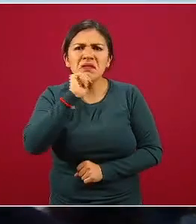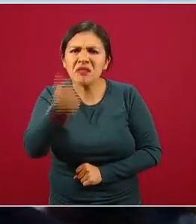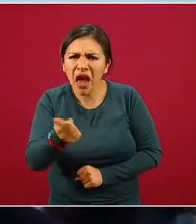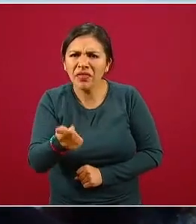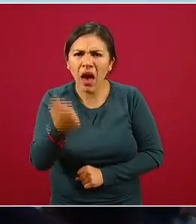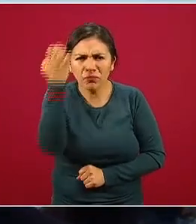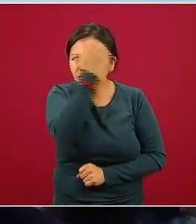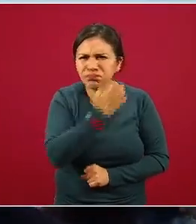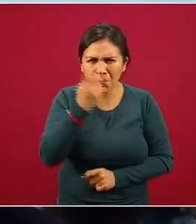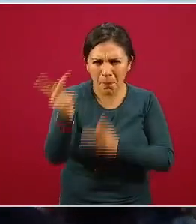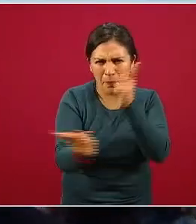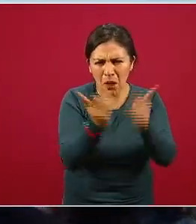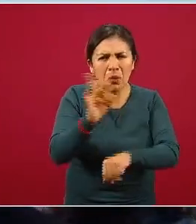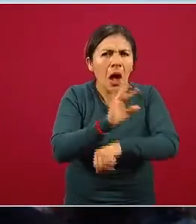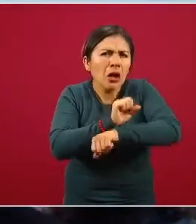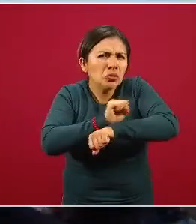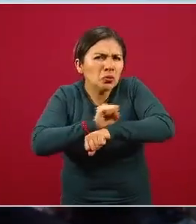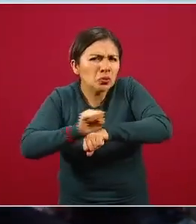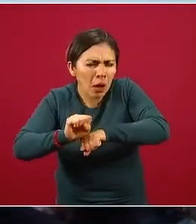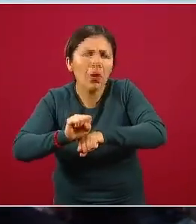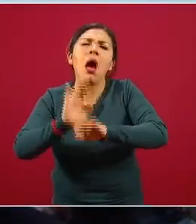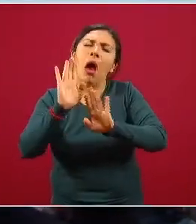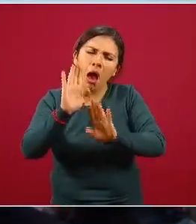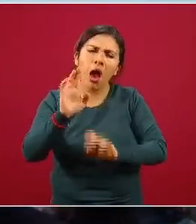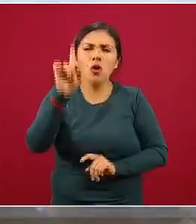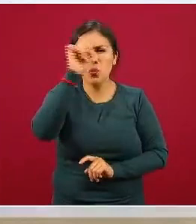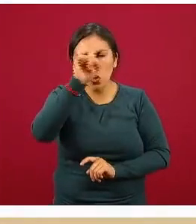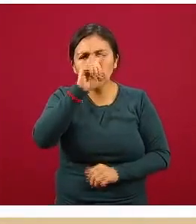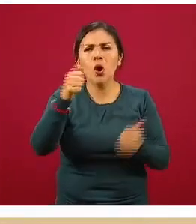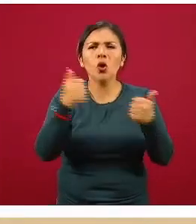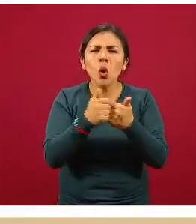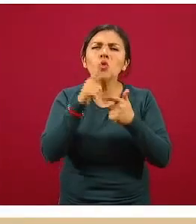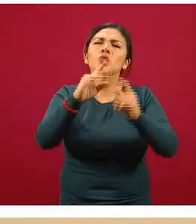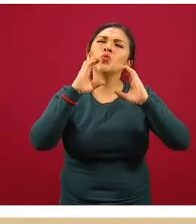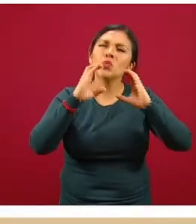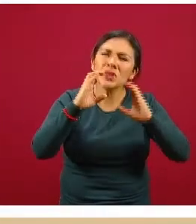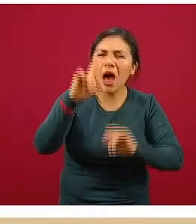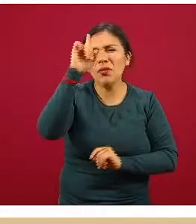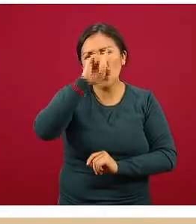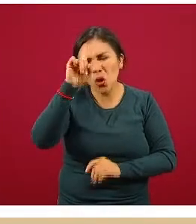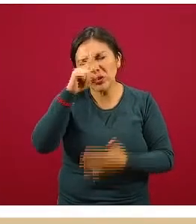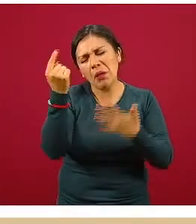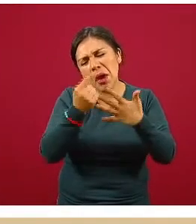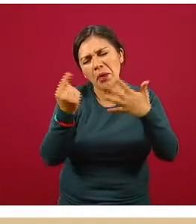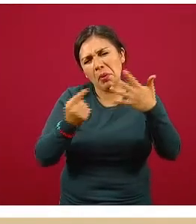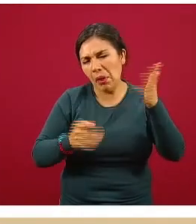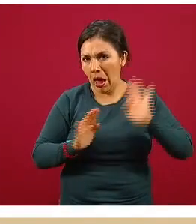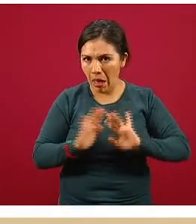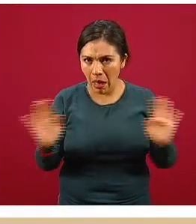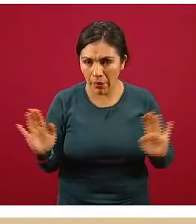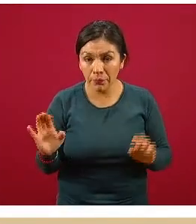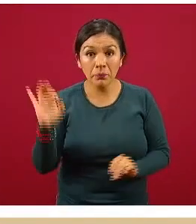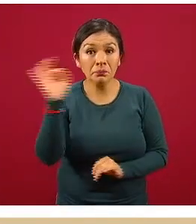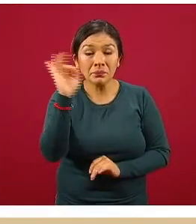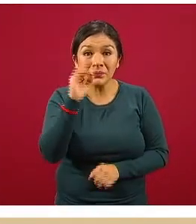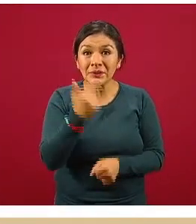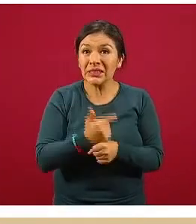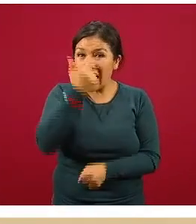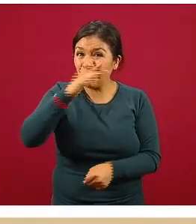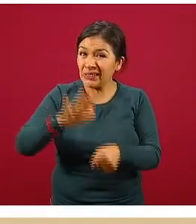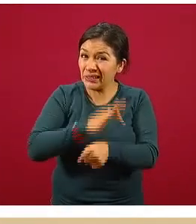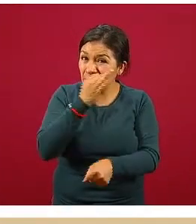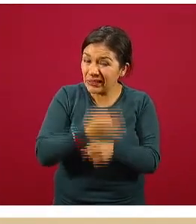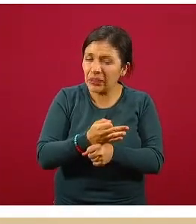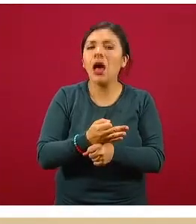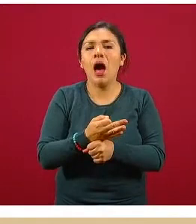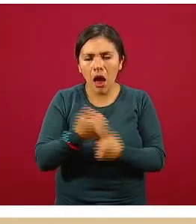del tamizaje o el riesgo es mínimo, serán intervenciones de promoción de autocuidado y cuidado comunitario. Si el riesgo es moderado,